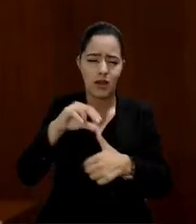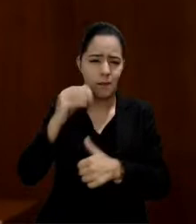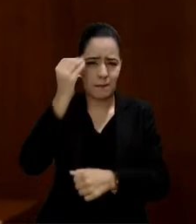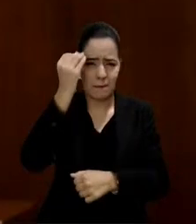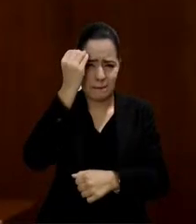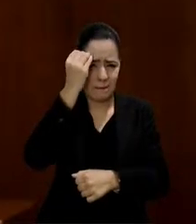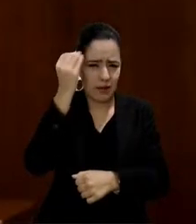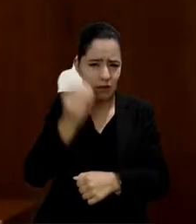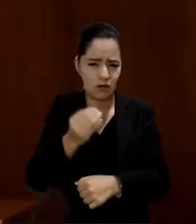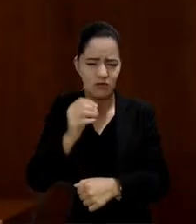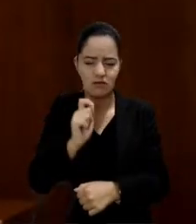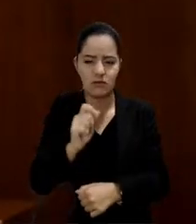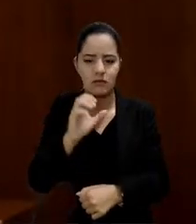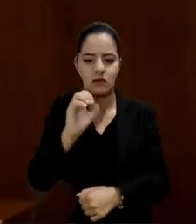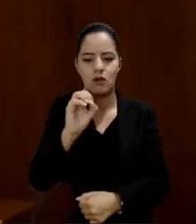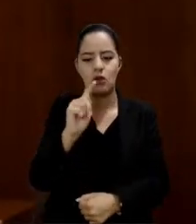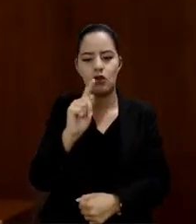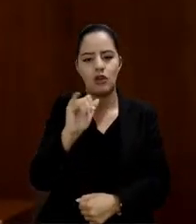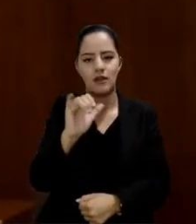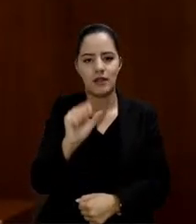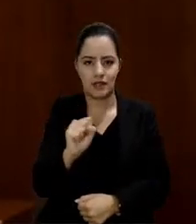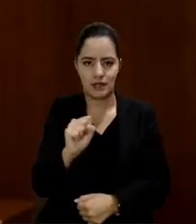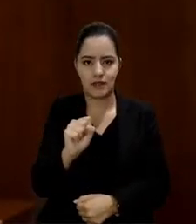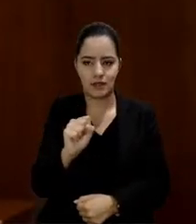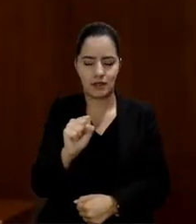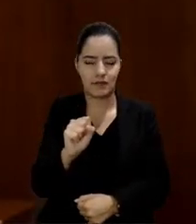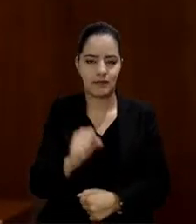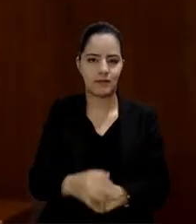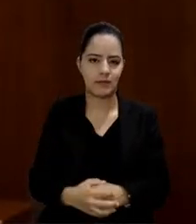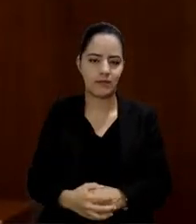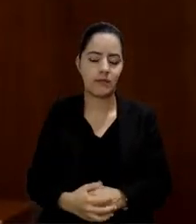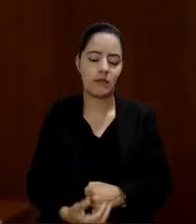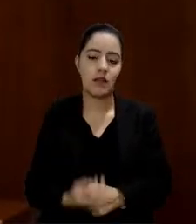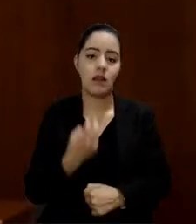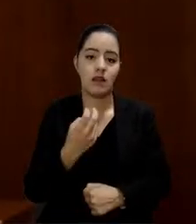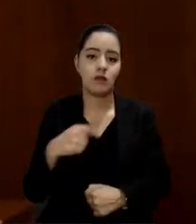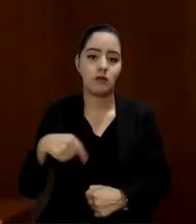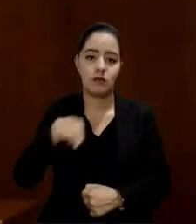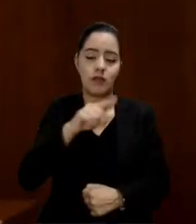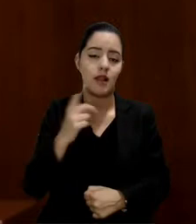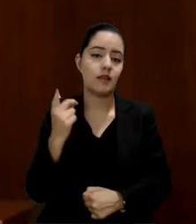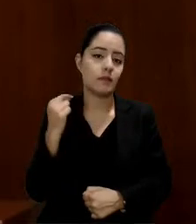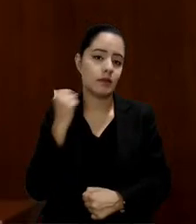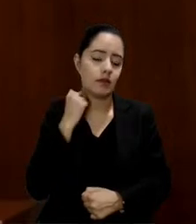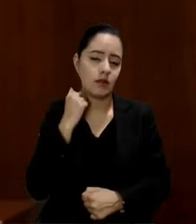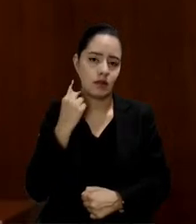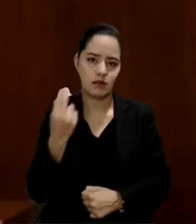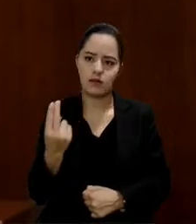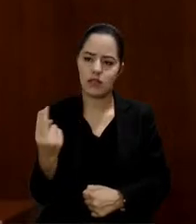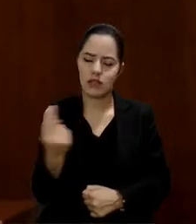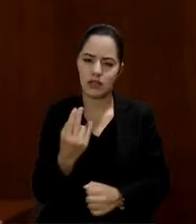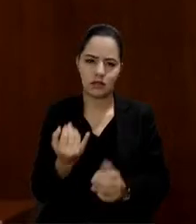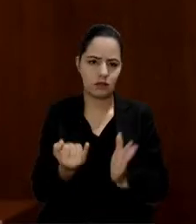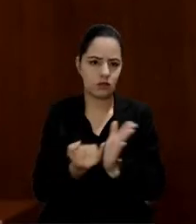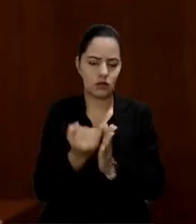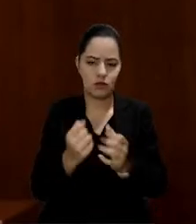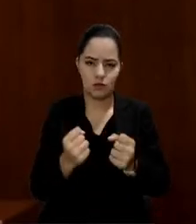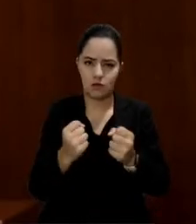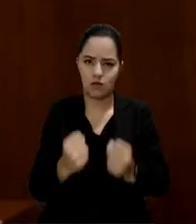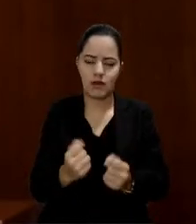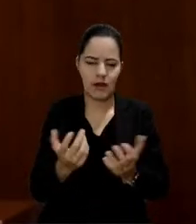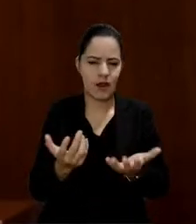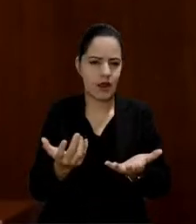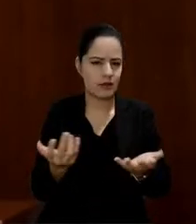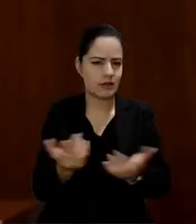historia, Otis. Por ello, nuestra respuesta como legisladores debe ser contundente, con una agenda de acciones y